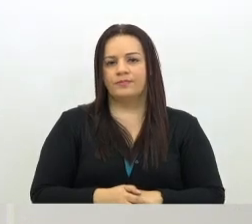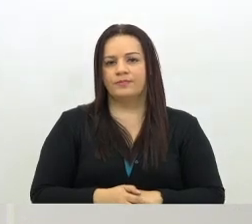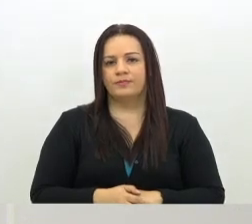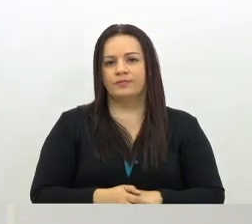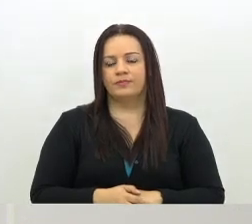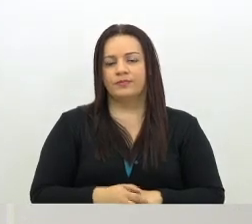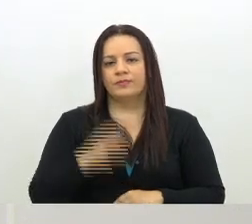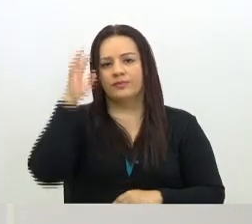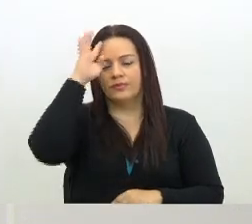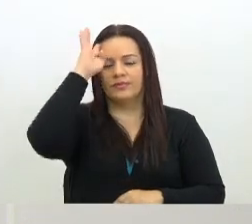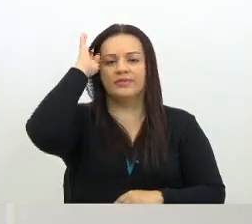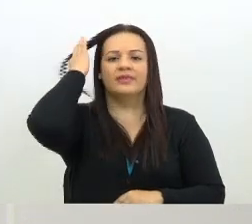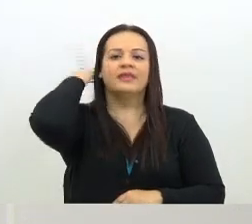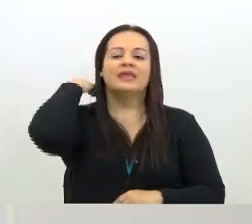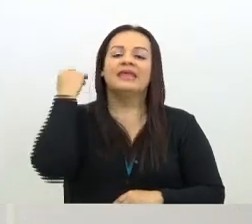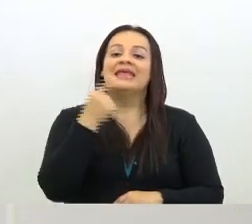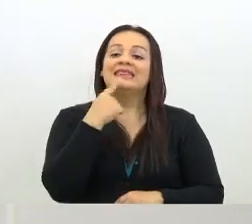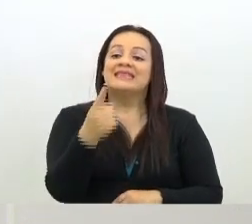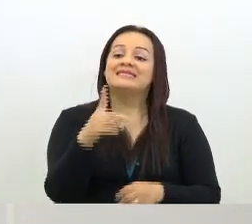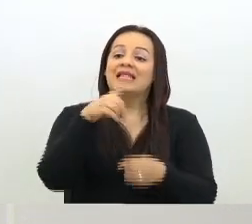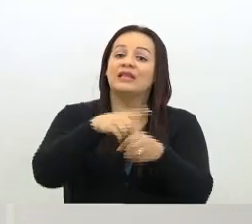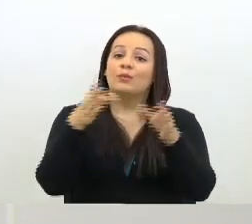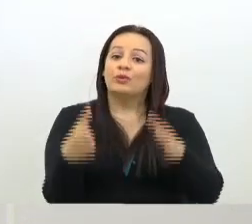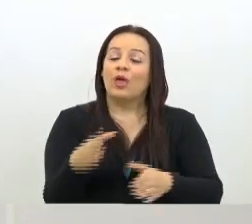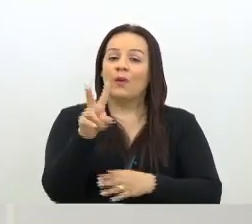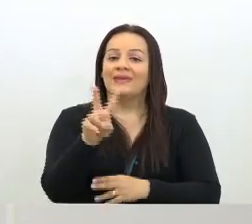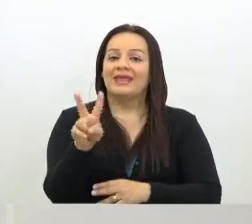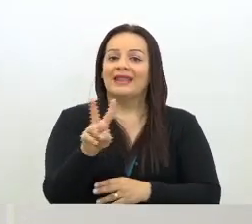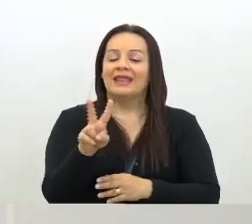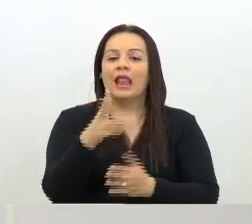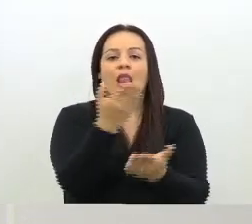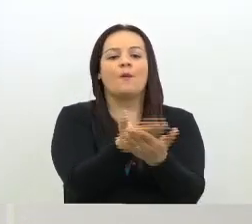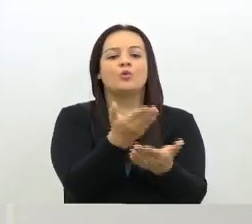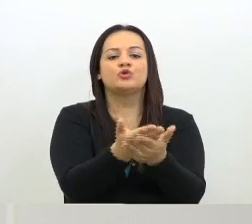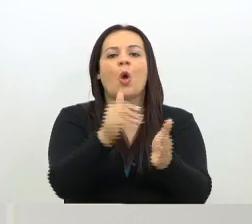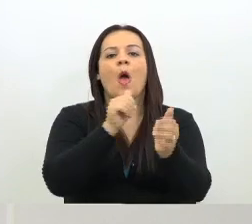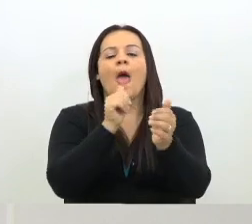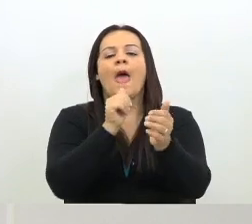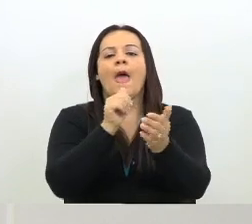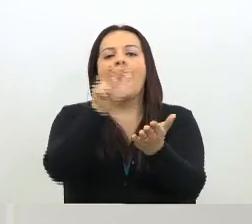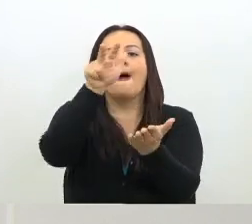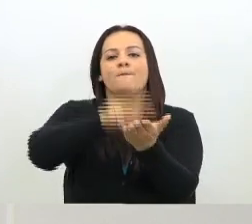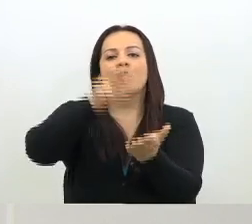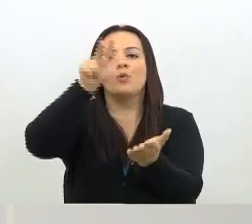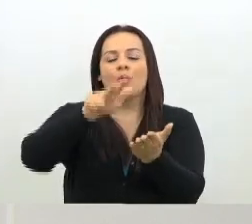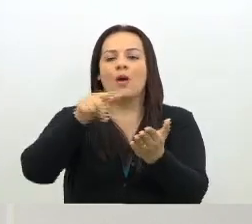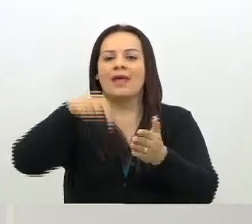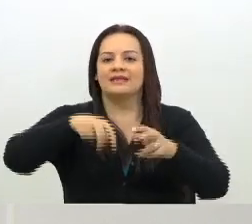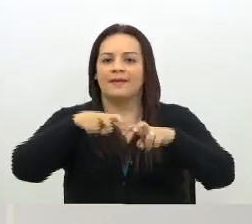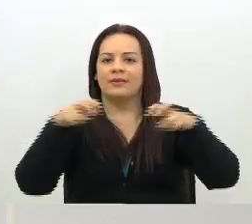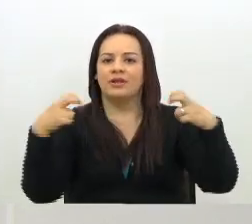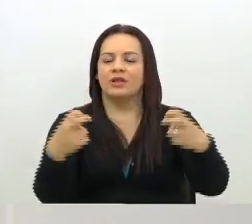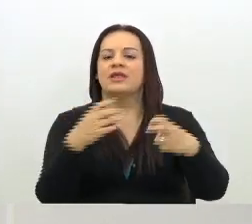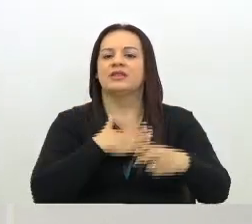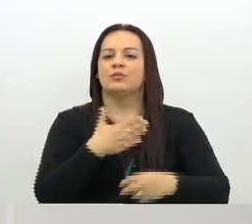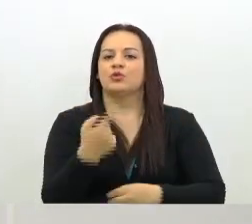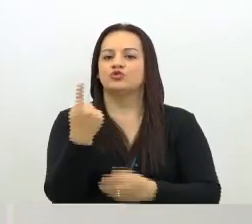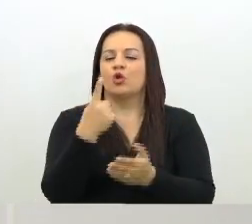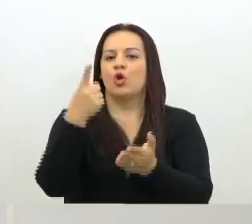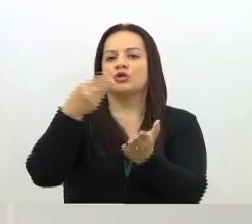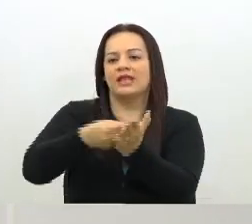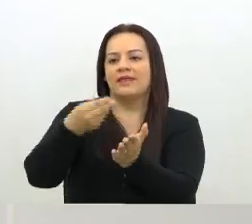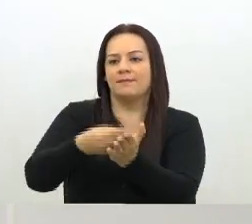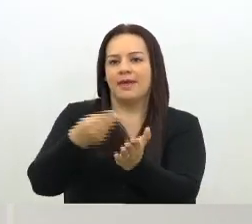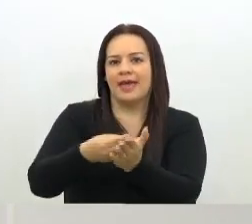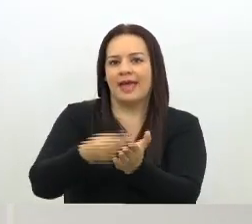Dice el diputado Villalta que la moción que aprobó este plenario buscaba poner que solo se les va a reconocer el derecho al salario de esos